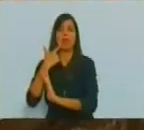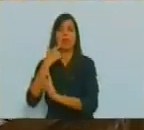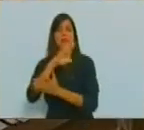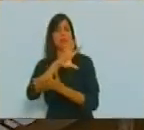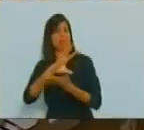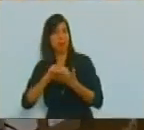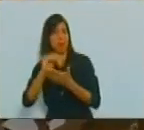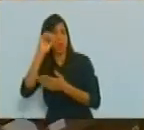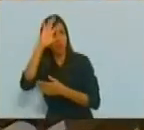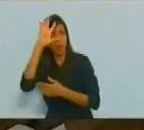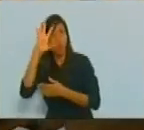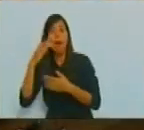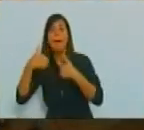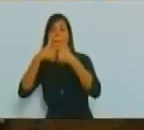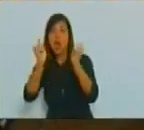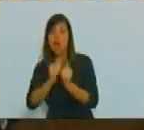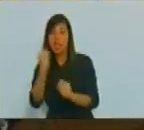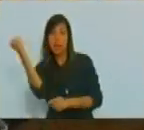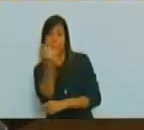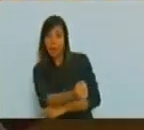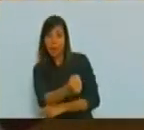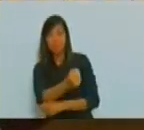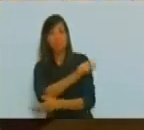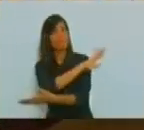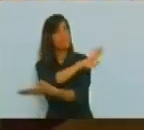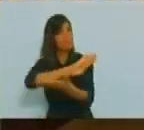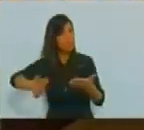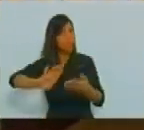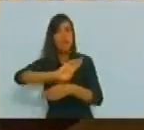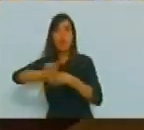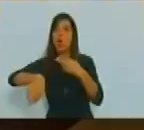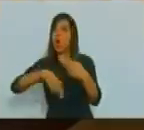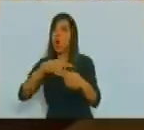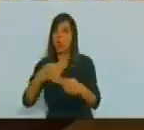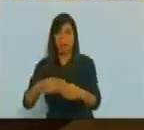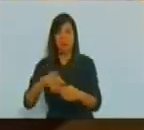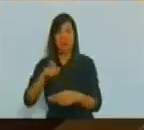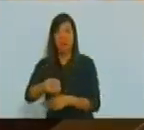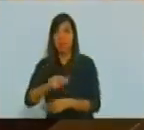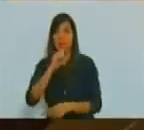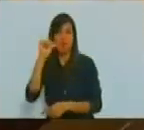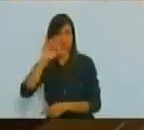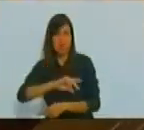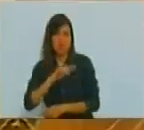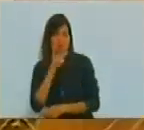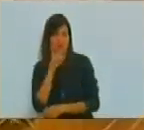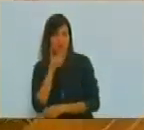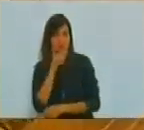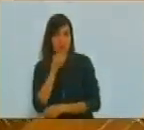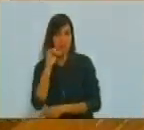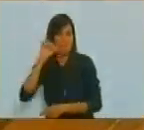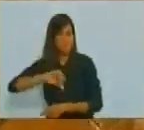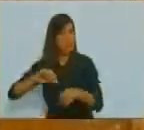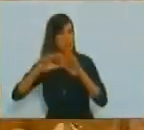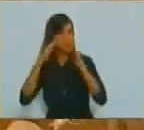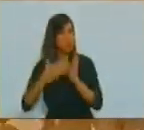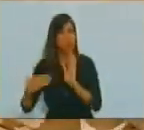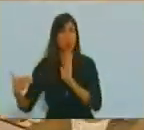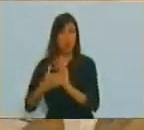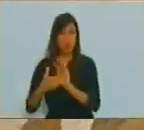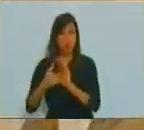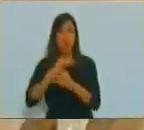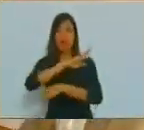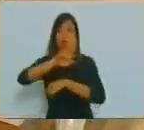pasó a robert como lo que está pasó por ejemplo en la guarimba tipificar este tipo de crímenes como crímenes de lesa humanidad para que jamás